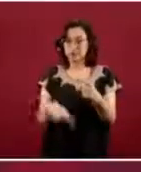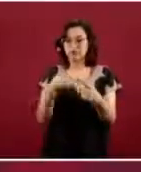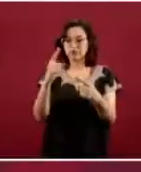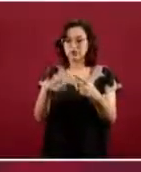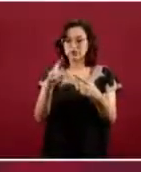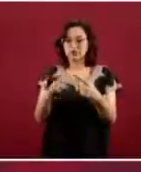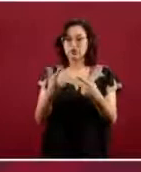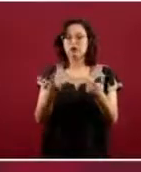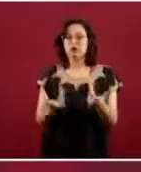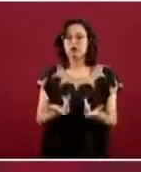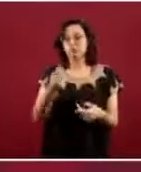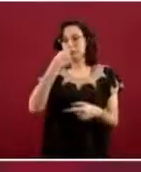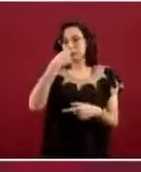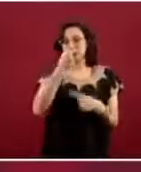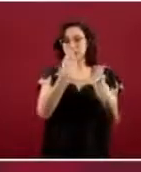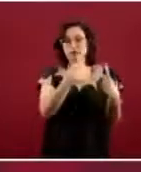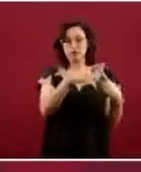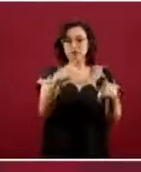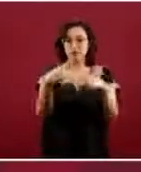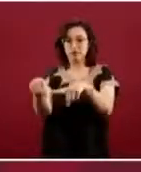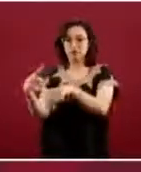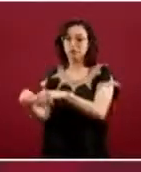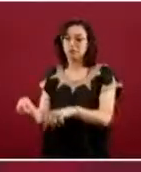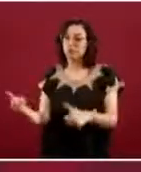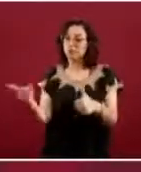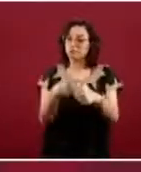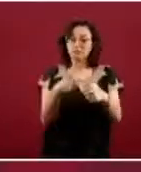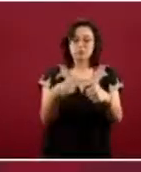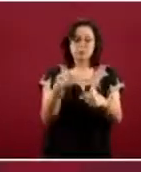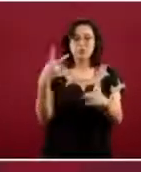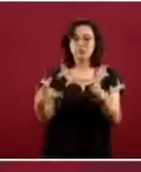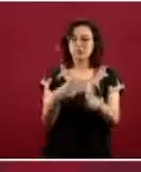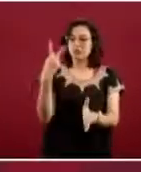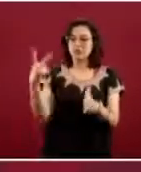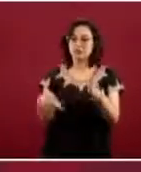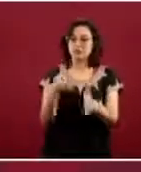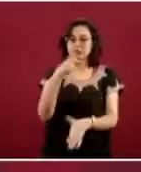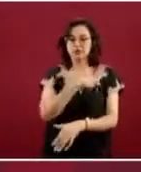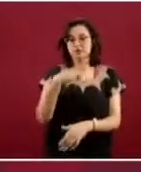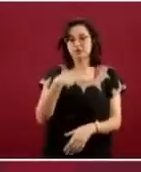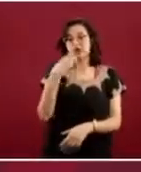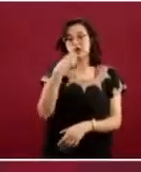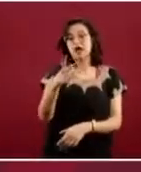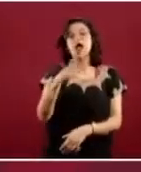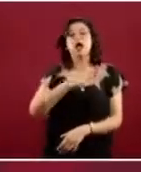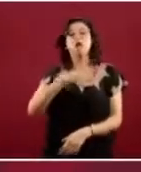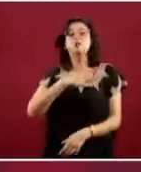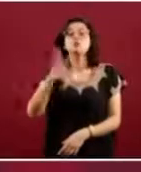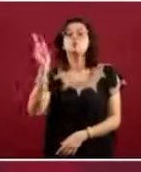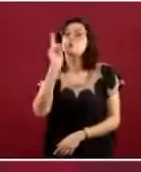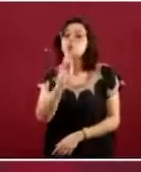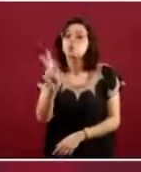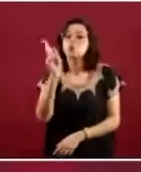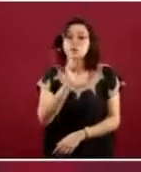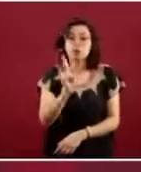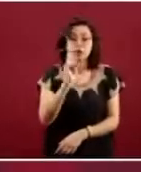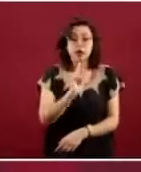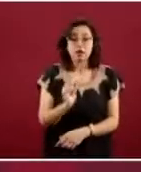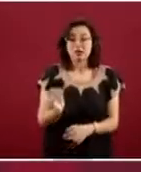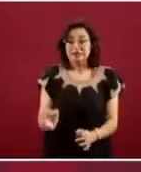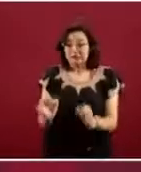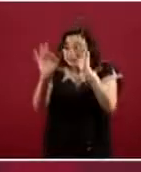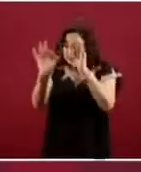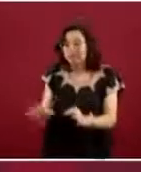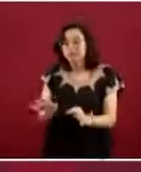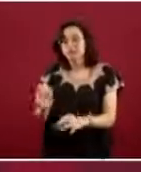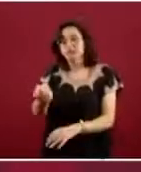distintos tratamientos. Primero quiero dejar en claro, como lo hemos dicho cada vez que se mencionan tratamientos experimentales, que no existe ningún